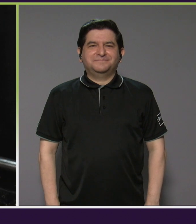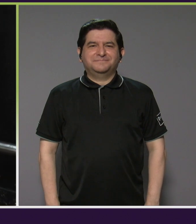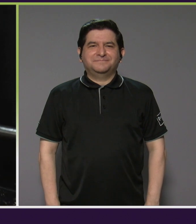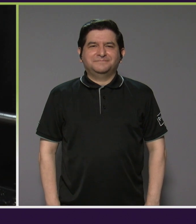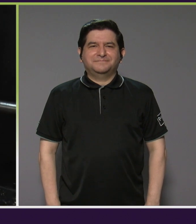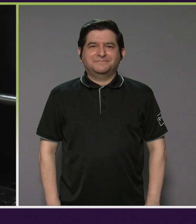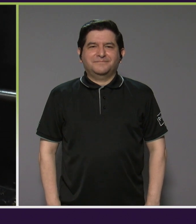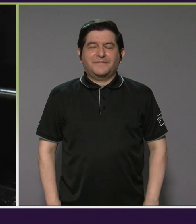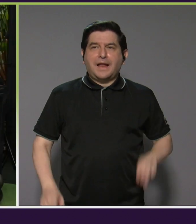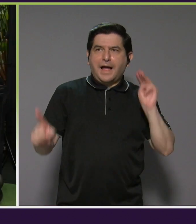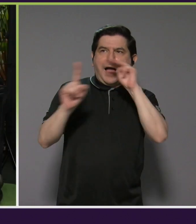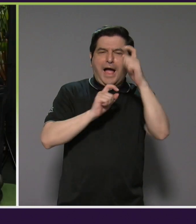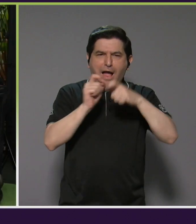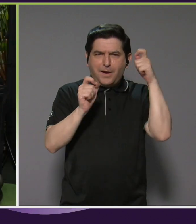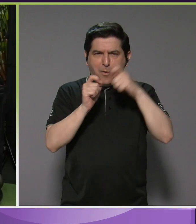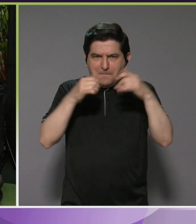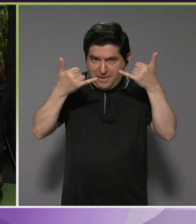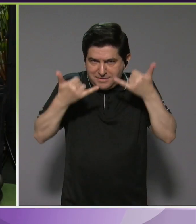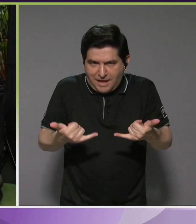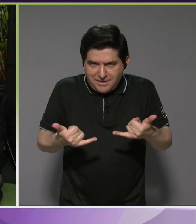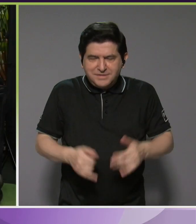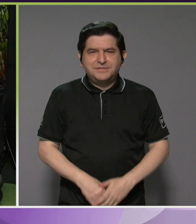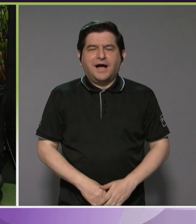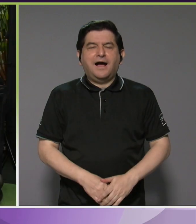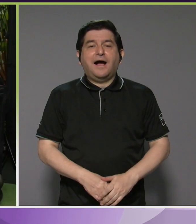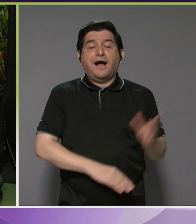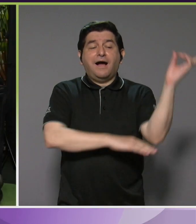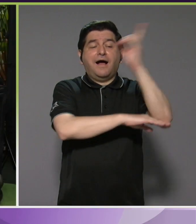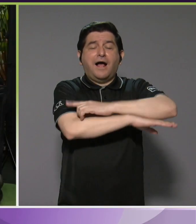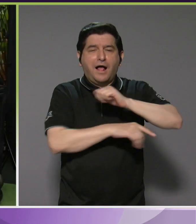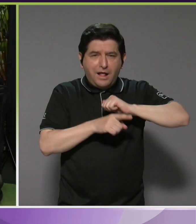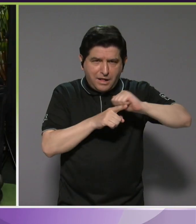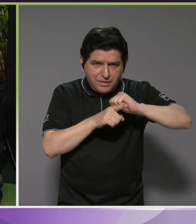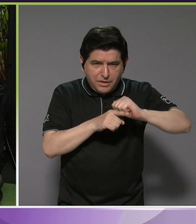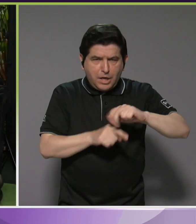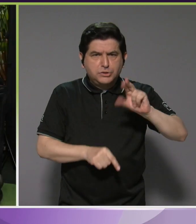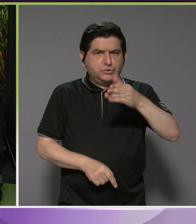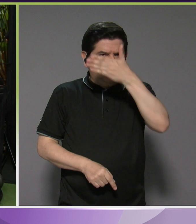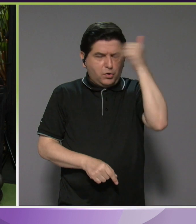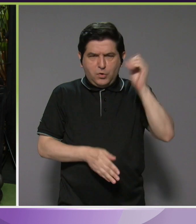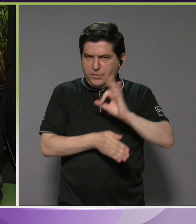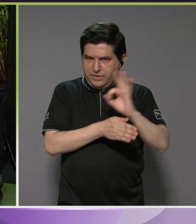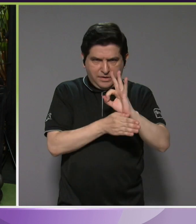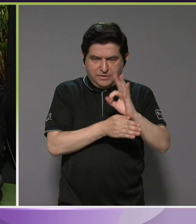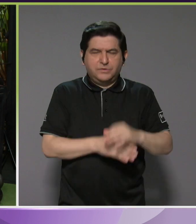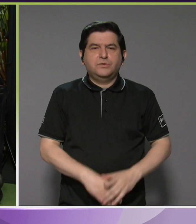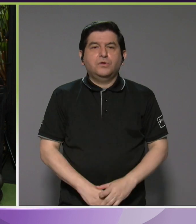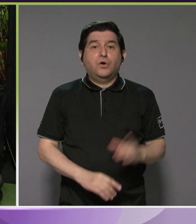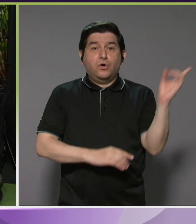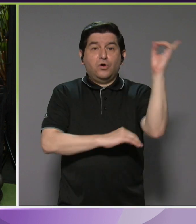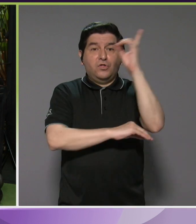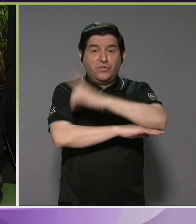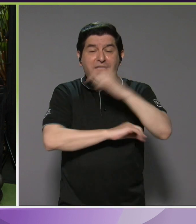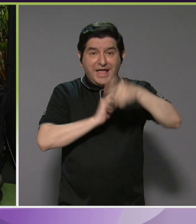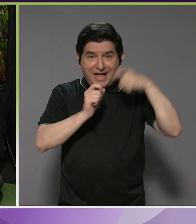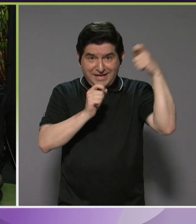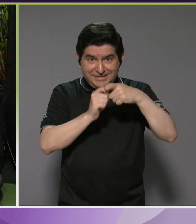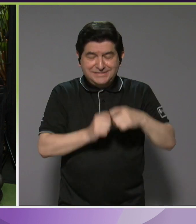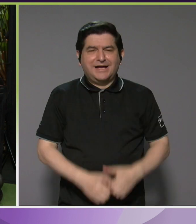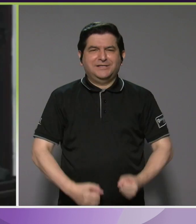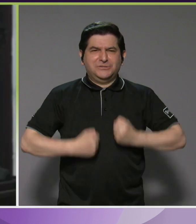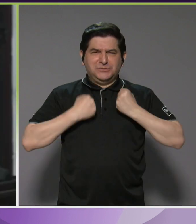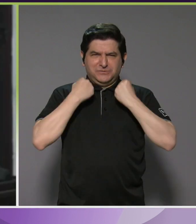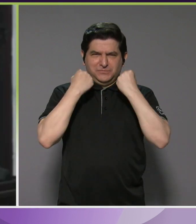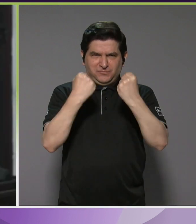Pero ahora con una meta específica, entonces ya hay días de entrenamiento, sin abandonar la parte funcional, hay días muy específicos en la parte de